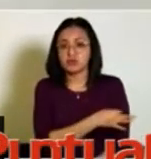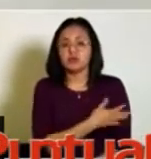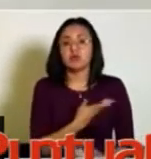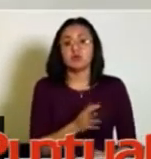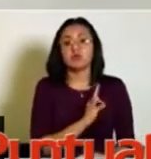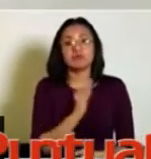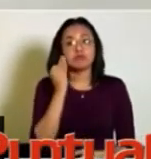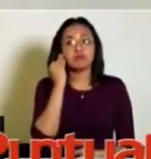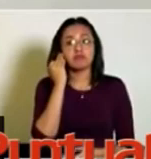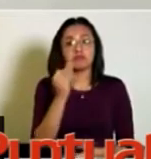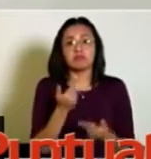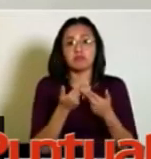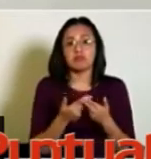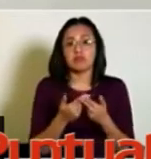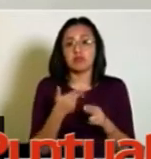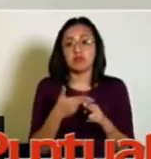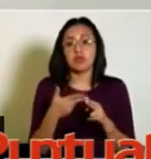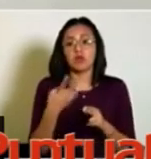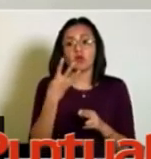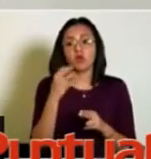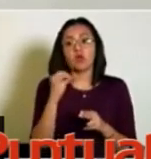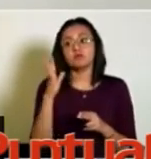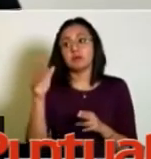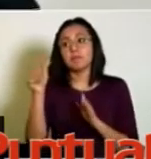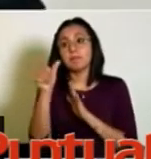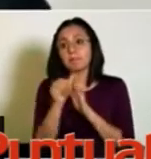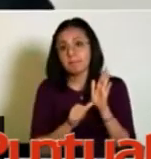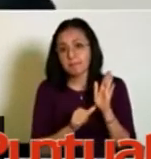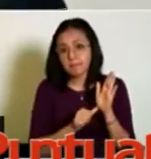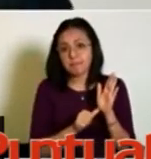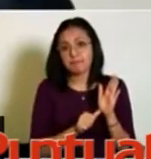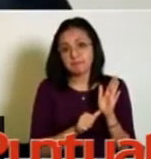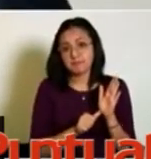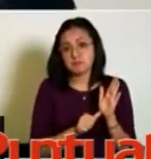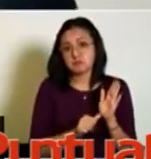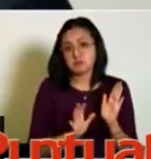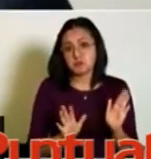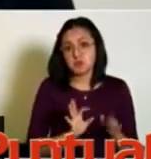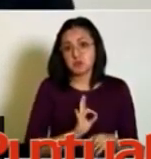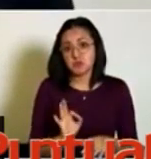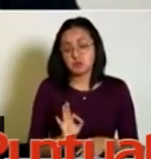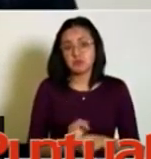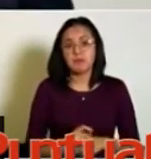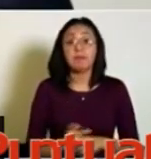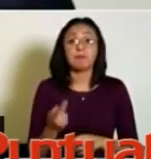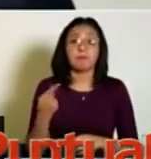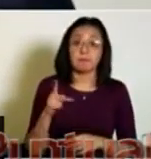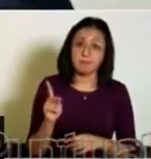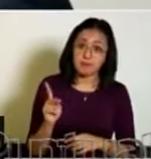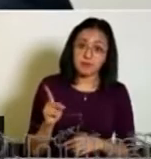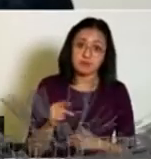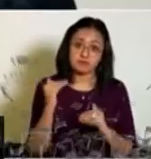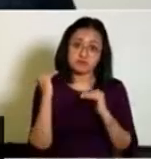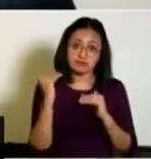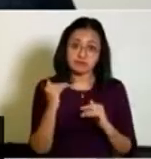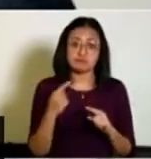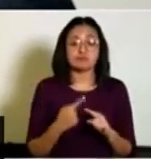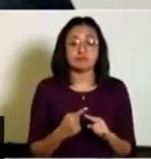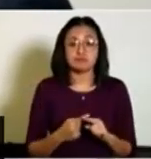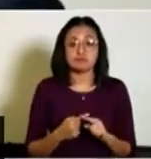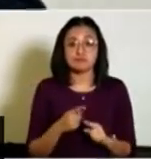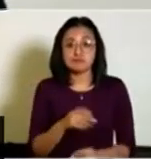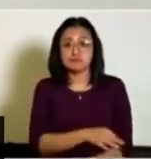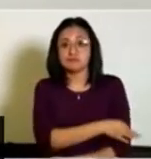pueden durar hasta 4 o 5 meses, gobernador. Obviamente ya las cantidades